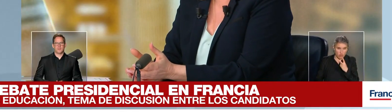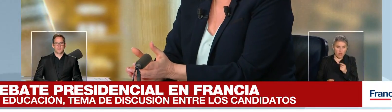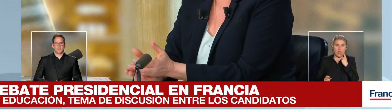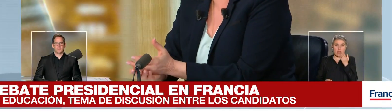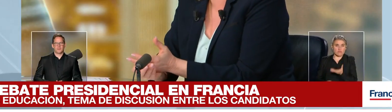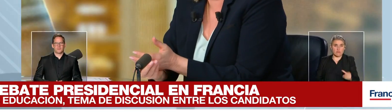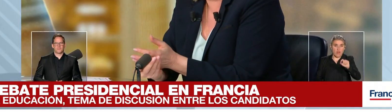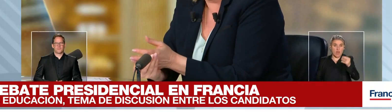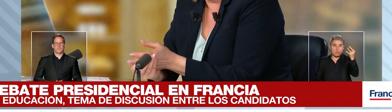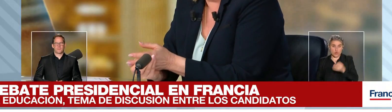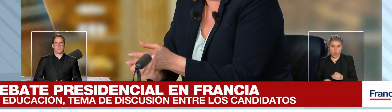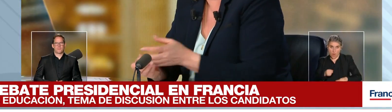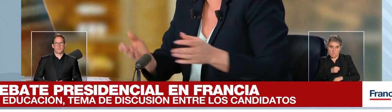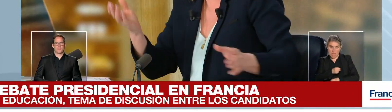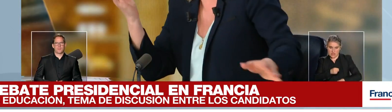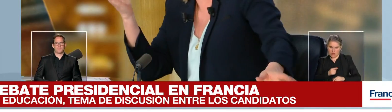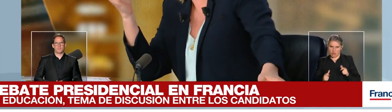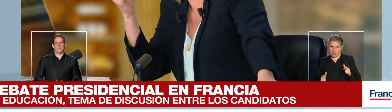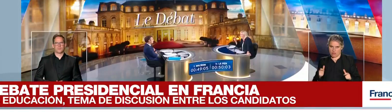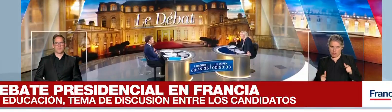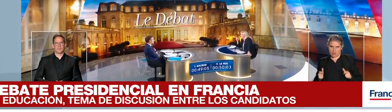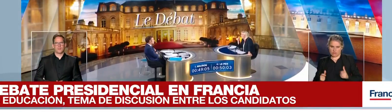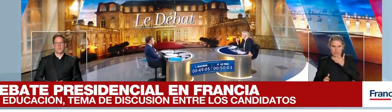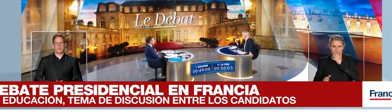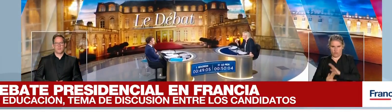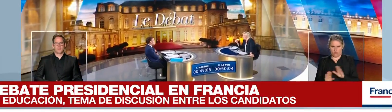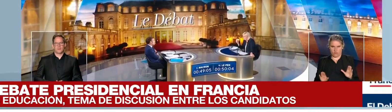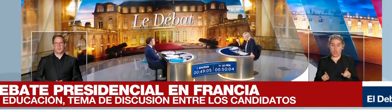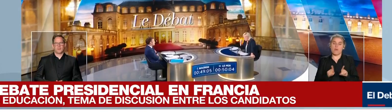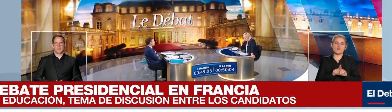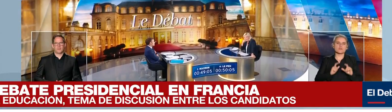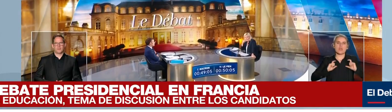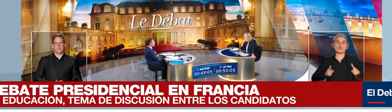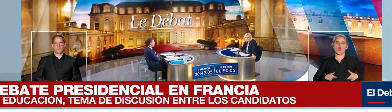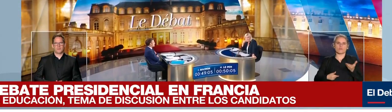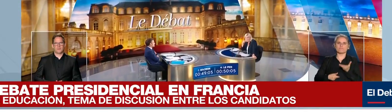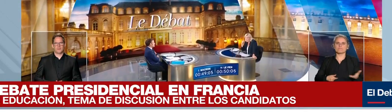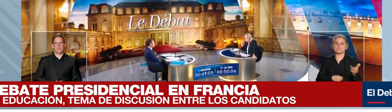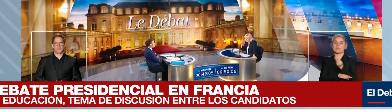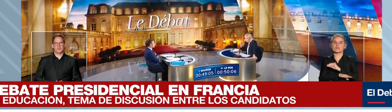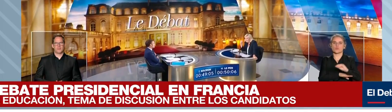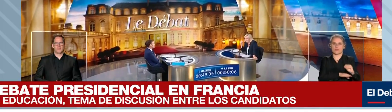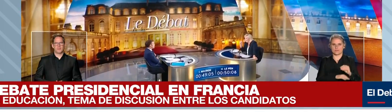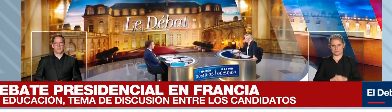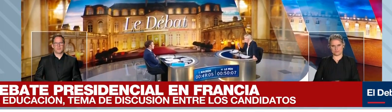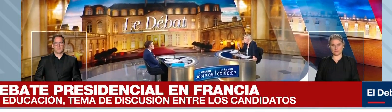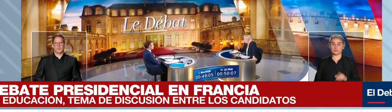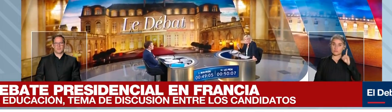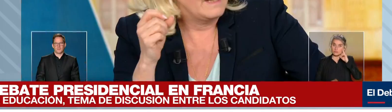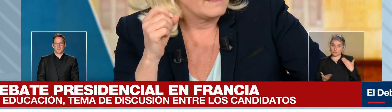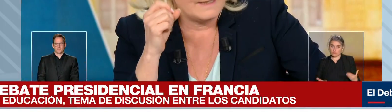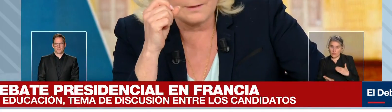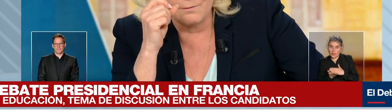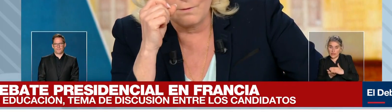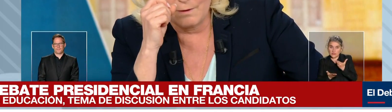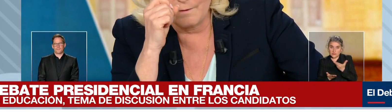alumnos no conocen bien, no dominan los saberes fundamentales. Pero usted no ha hablado tampoco de la seguridad en las escuelas.